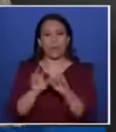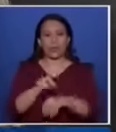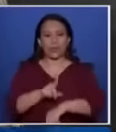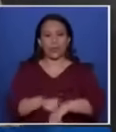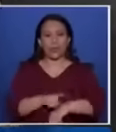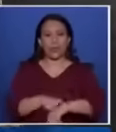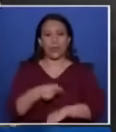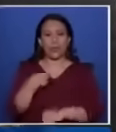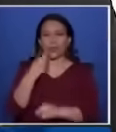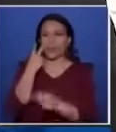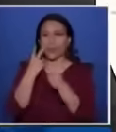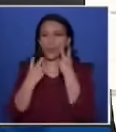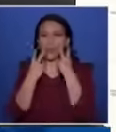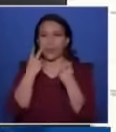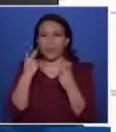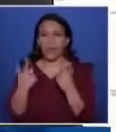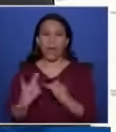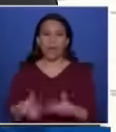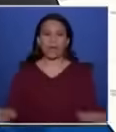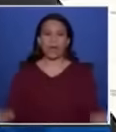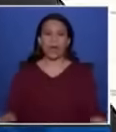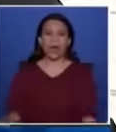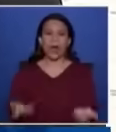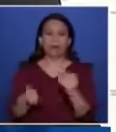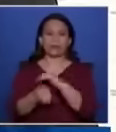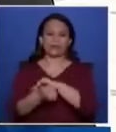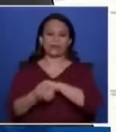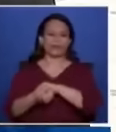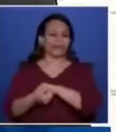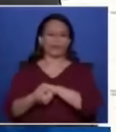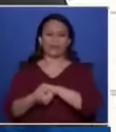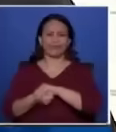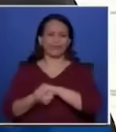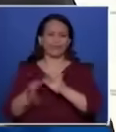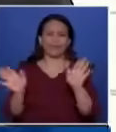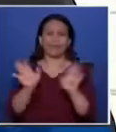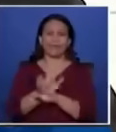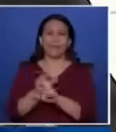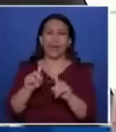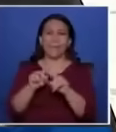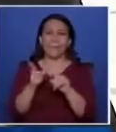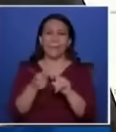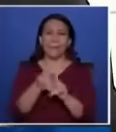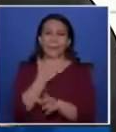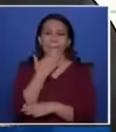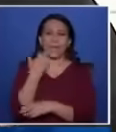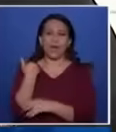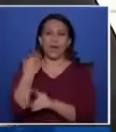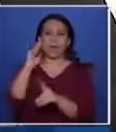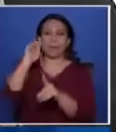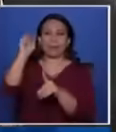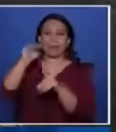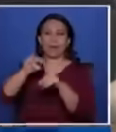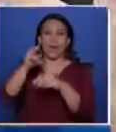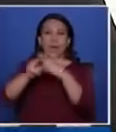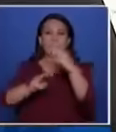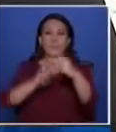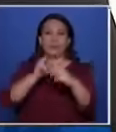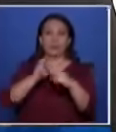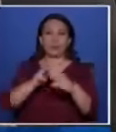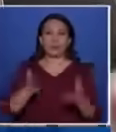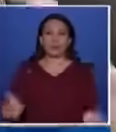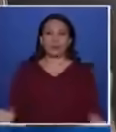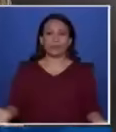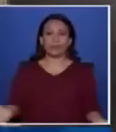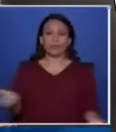pertinente liberar los toques de queda. Eso tendría varios impactos. Primero, tienes un mejor mensaje al mundo.